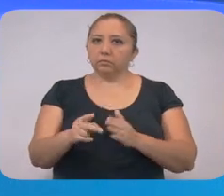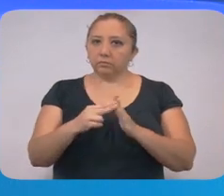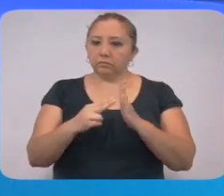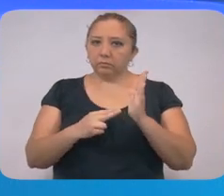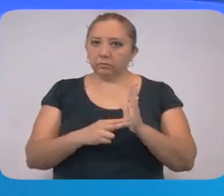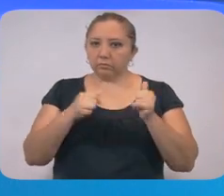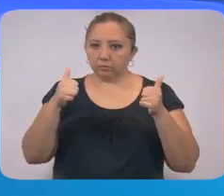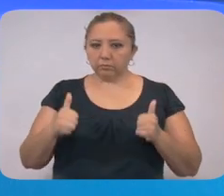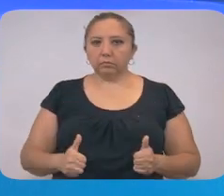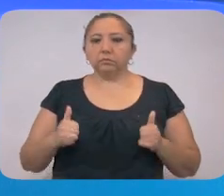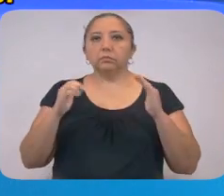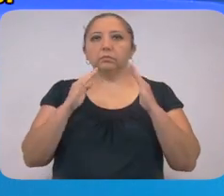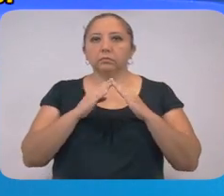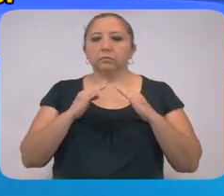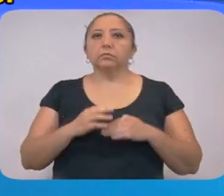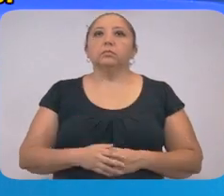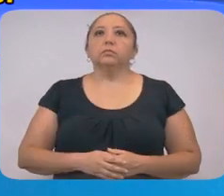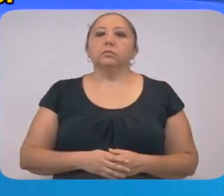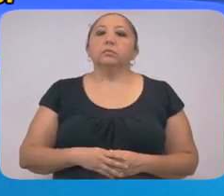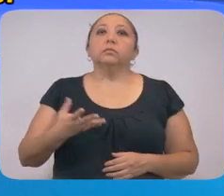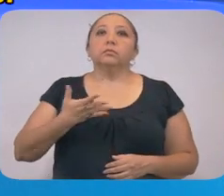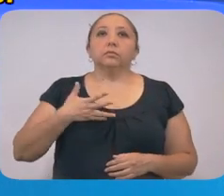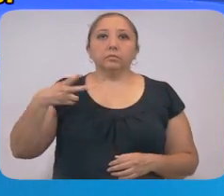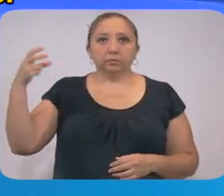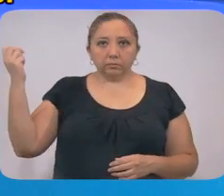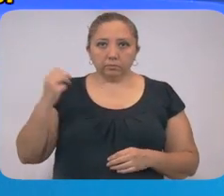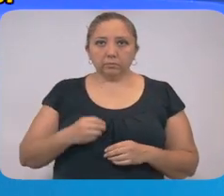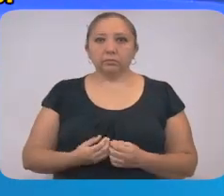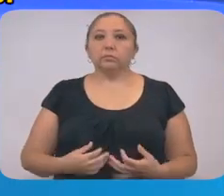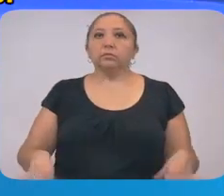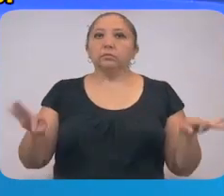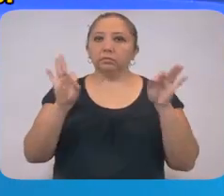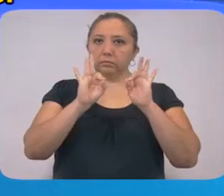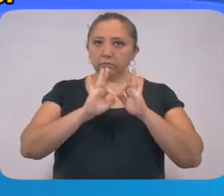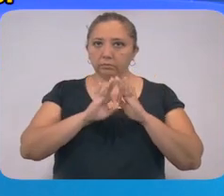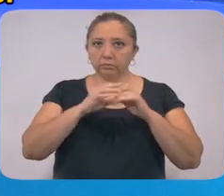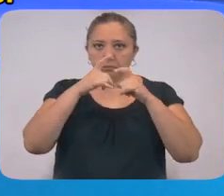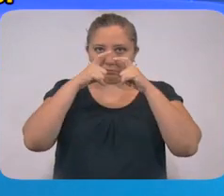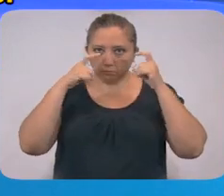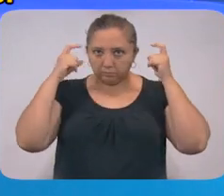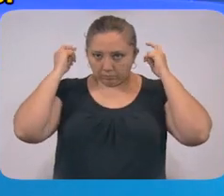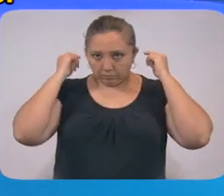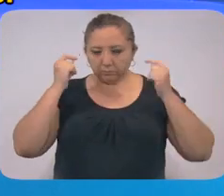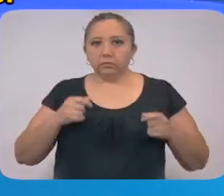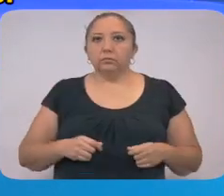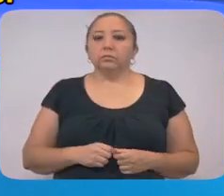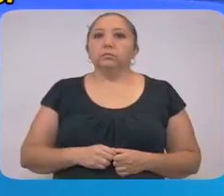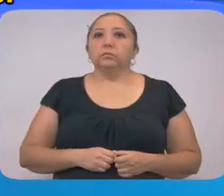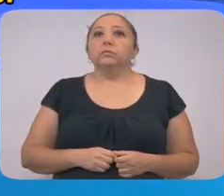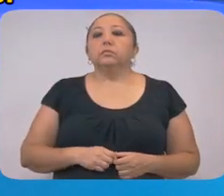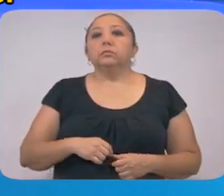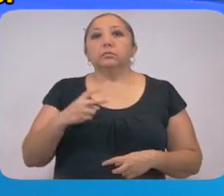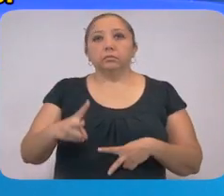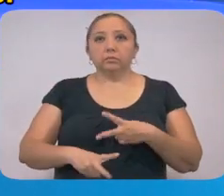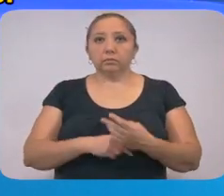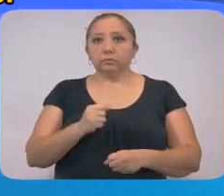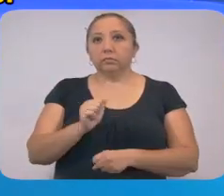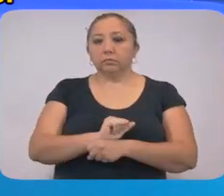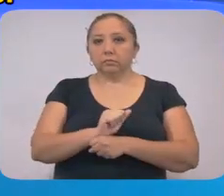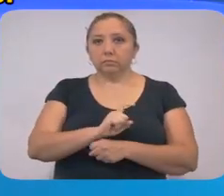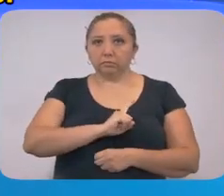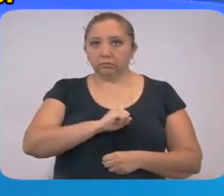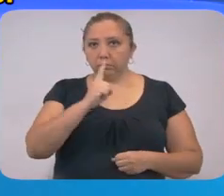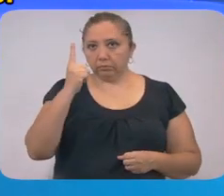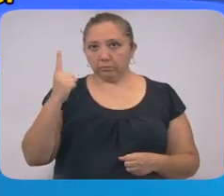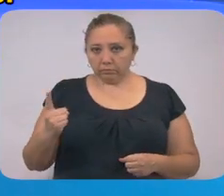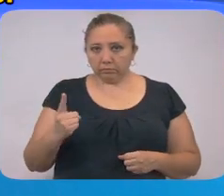y a quedarse en sus casas. Los que tienen que salir de manera indispensable tienen que usar el cubrebocas. Y si se transportan en automóvil, tienen